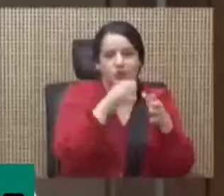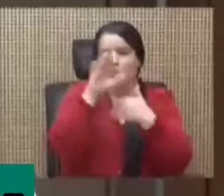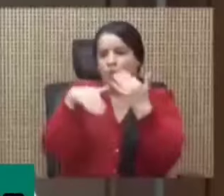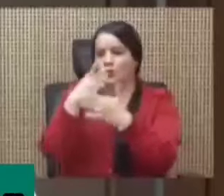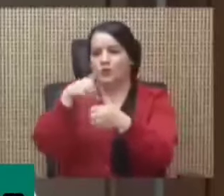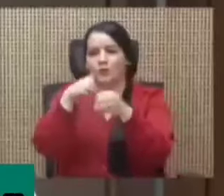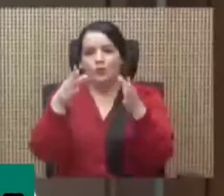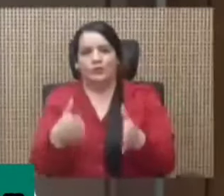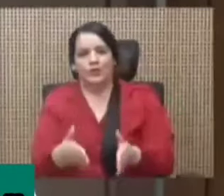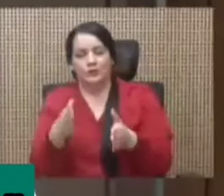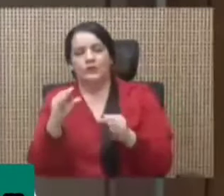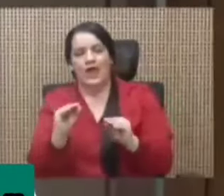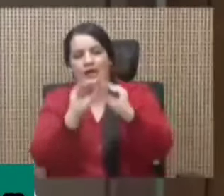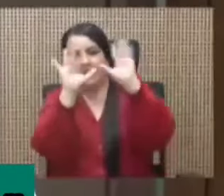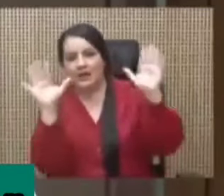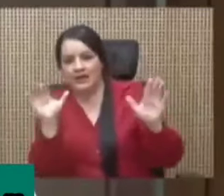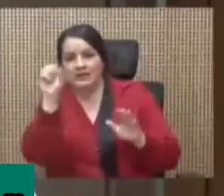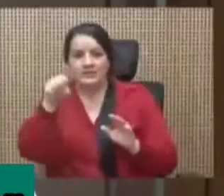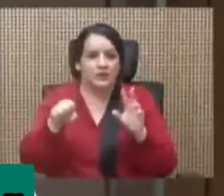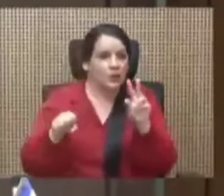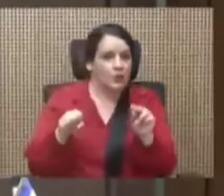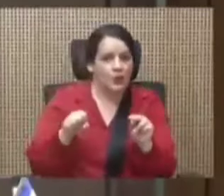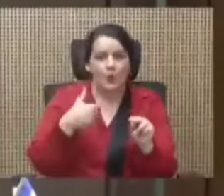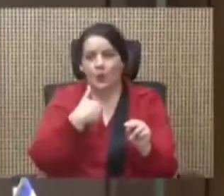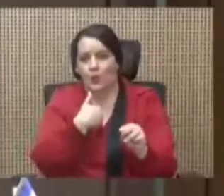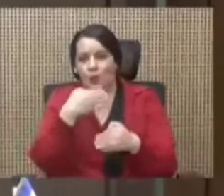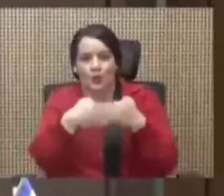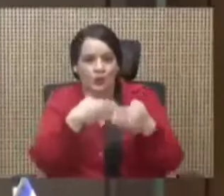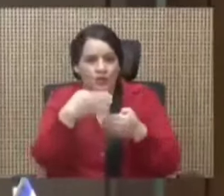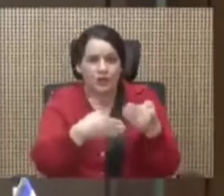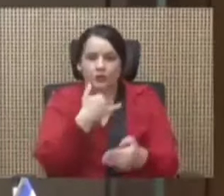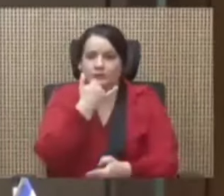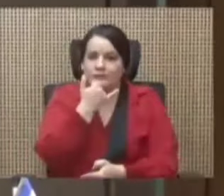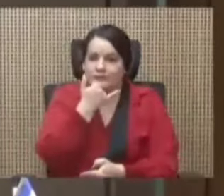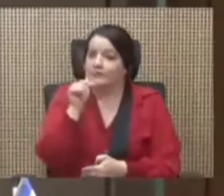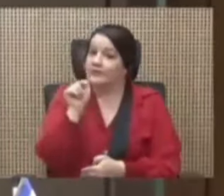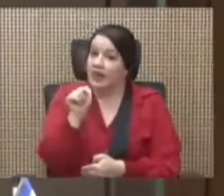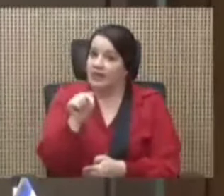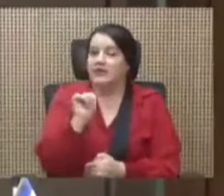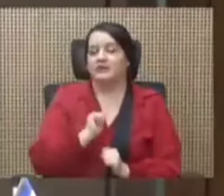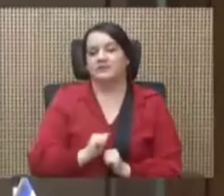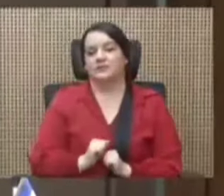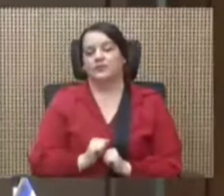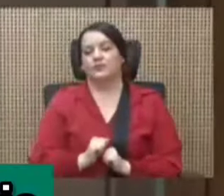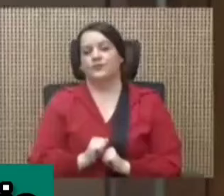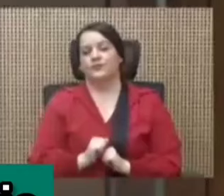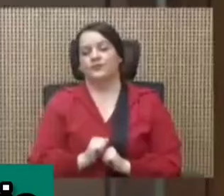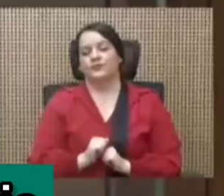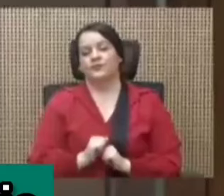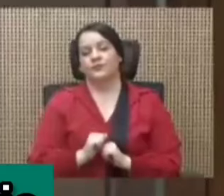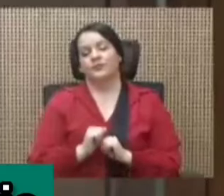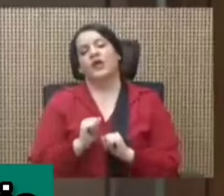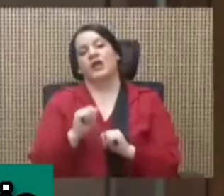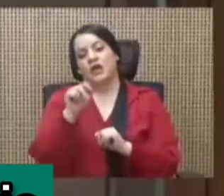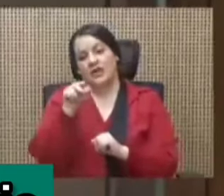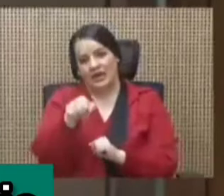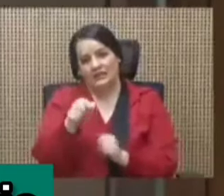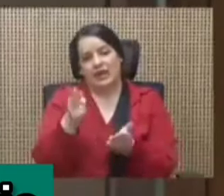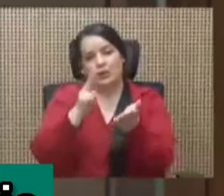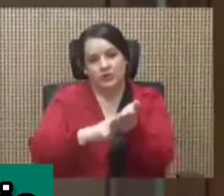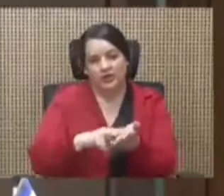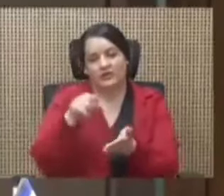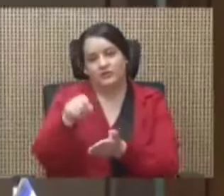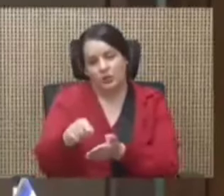si realmente hubo algún proceso irregular en este, en esta adjudicación de un espacio a